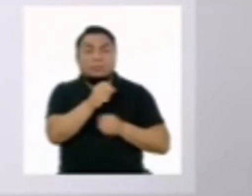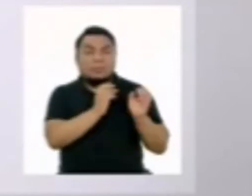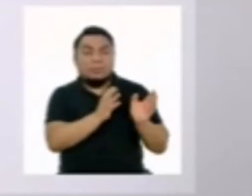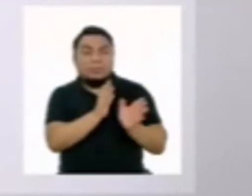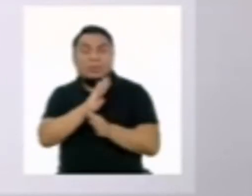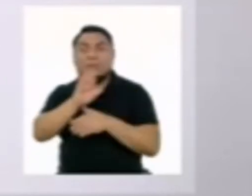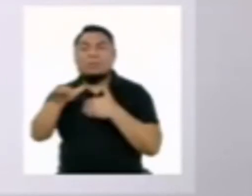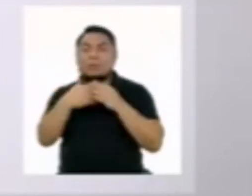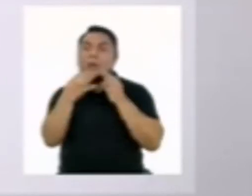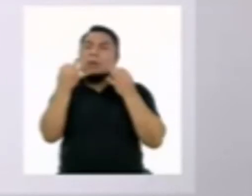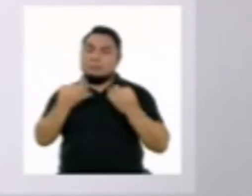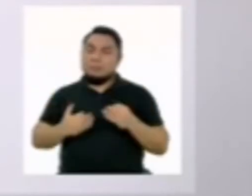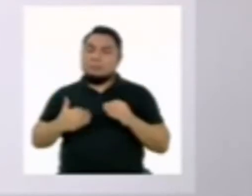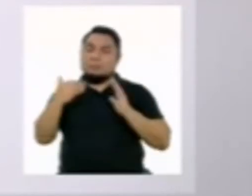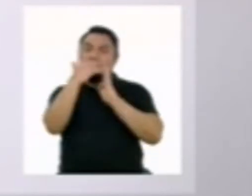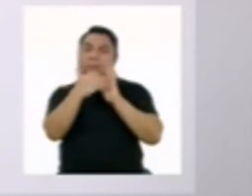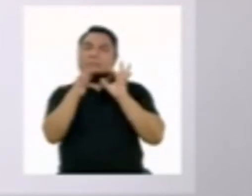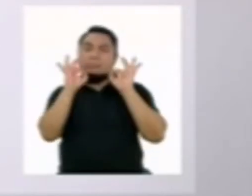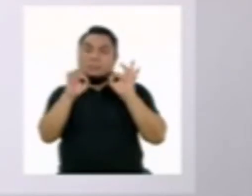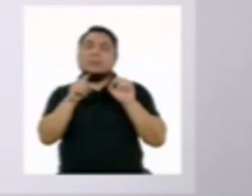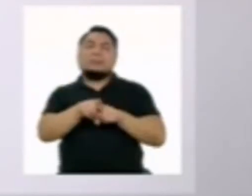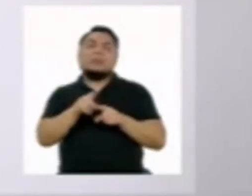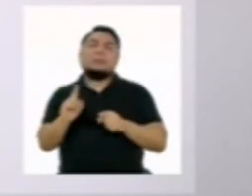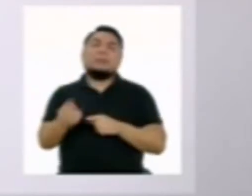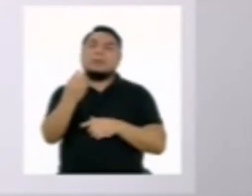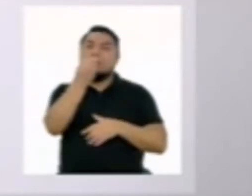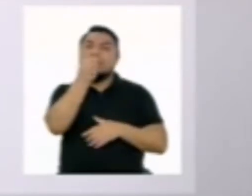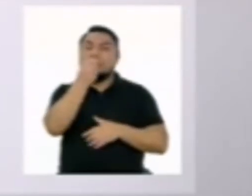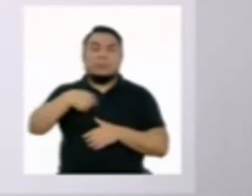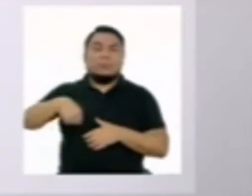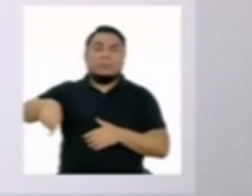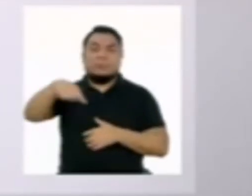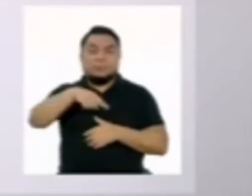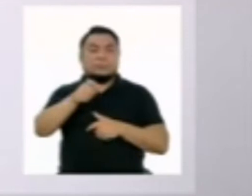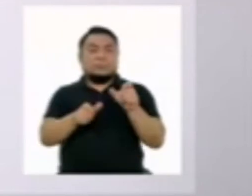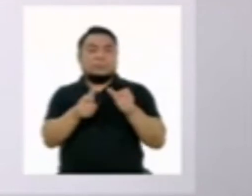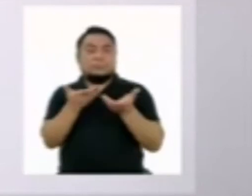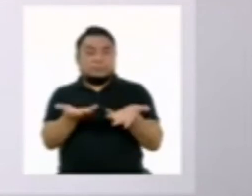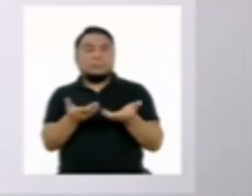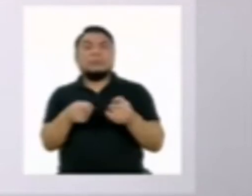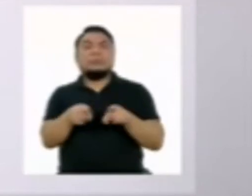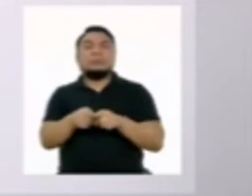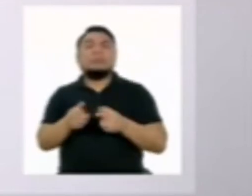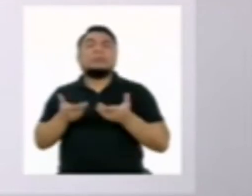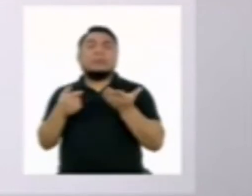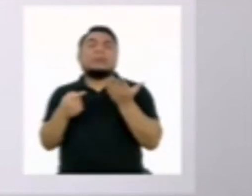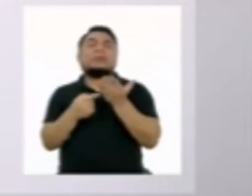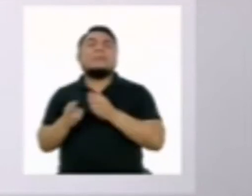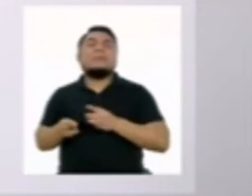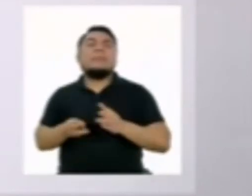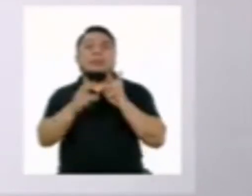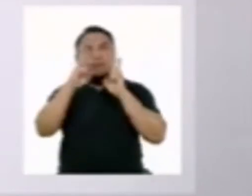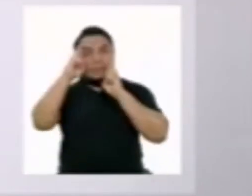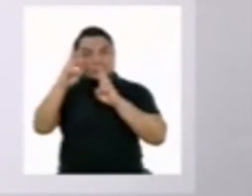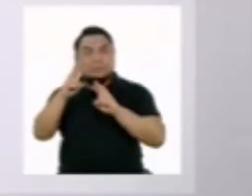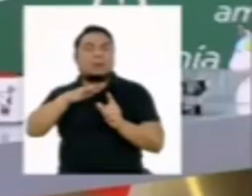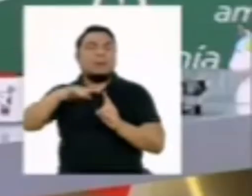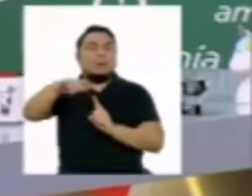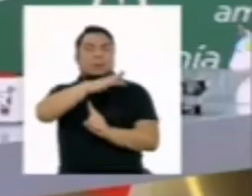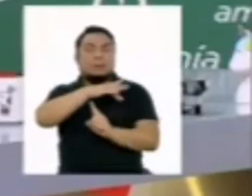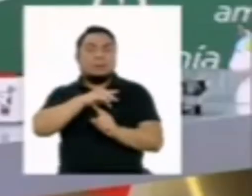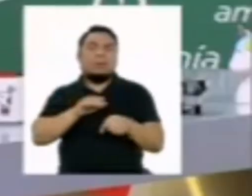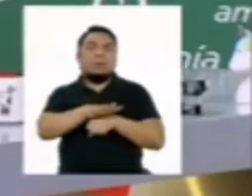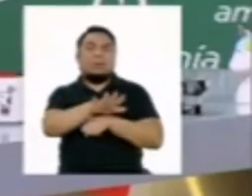organiza bajo esta lógica, la prioridad es el consumo a productores locales y que empleen técnicas respetuosas con el